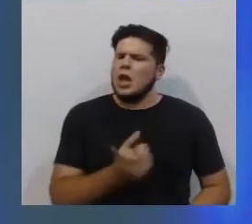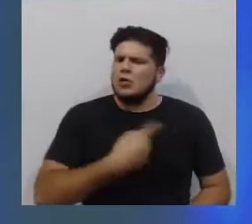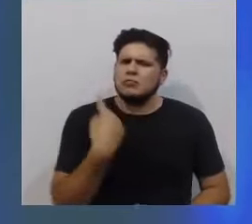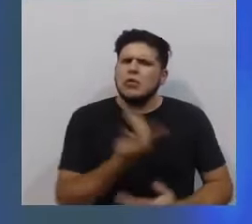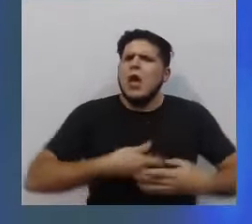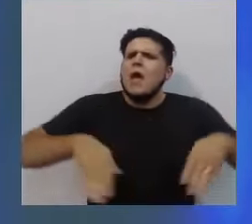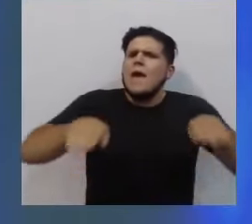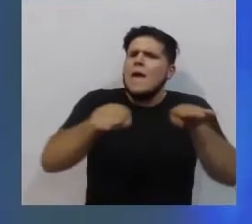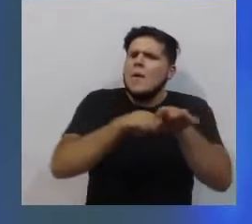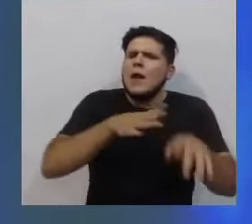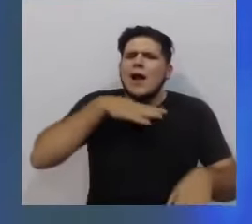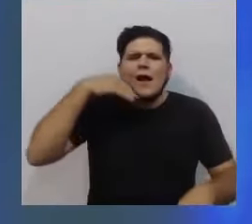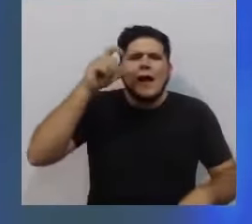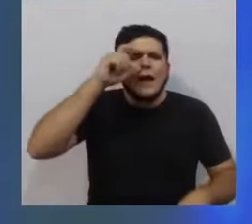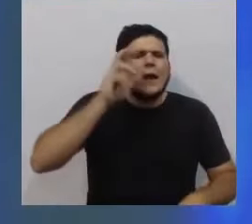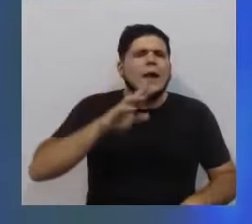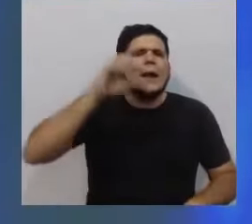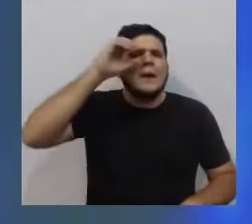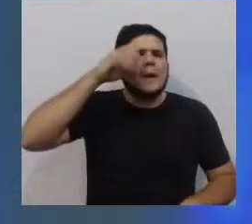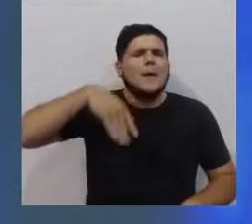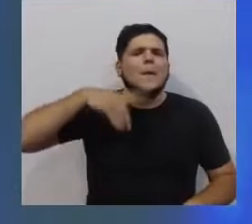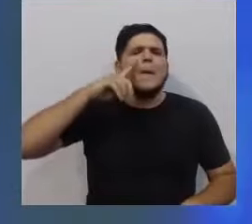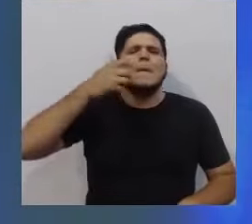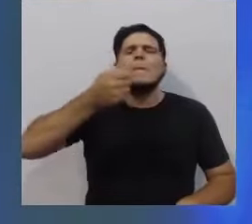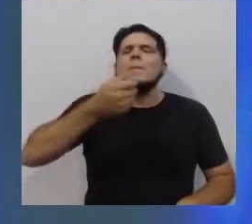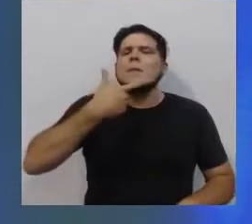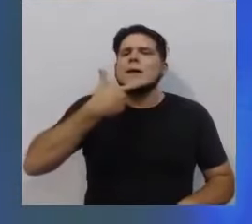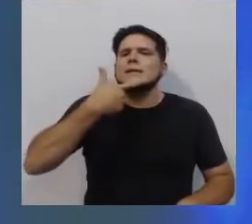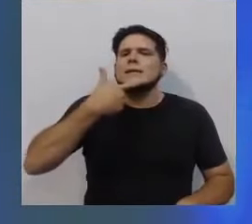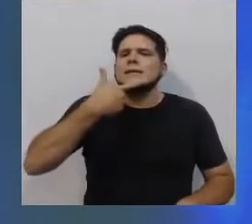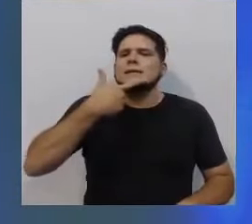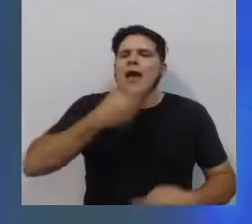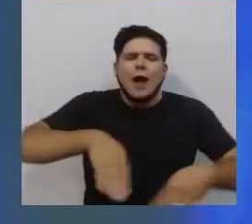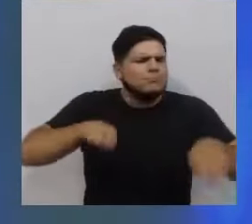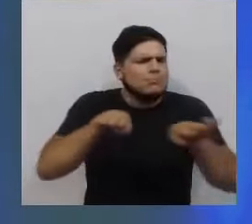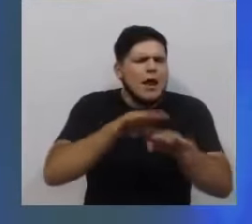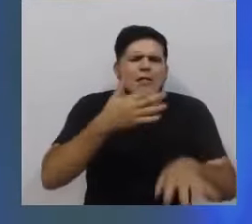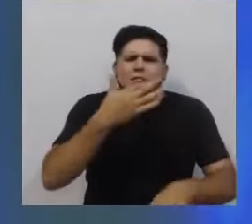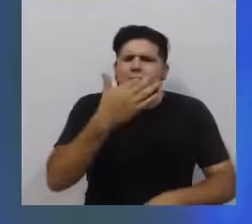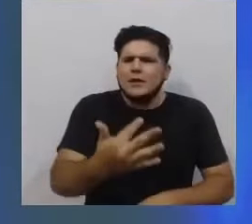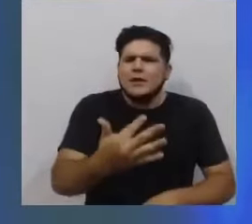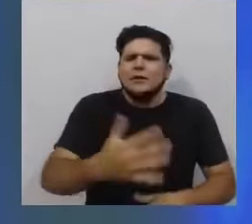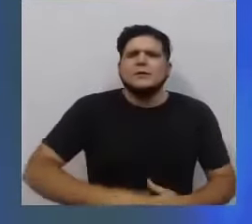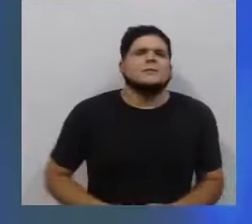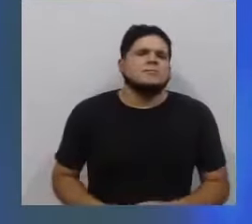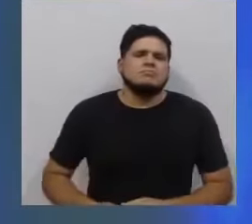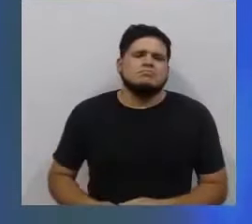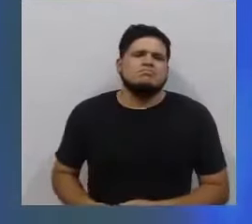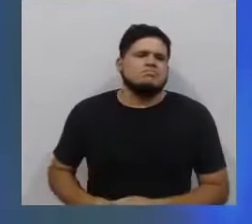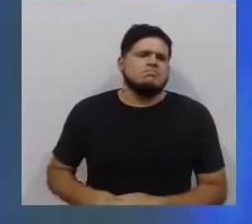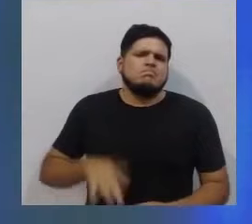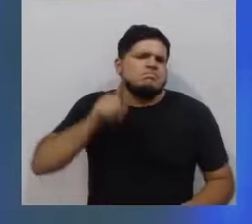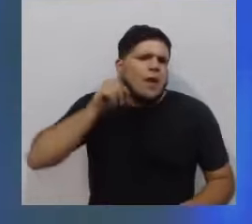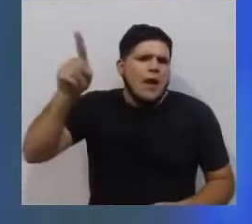imposible para ti si el dios que usted tiene es un dios de lo imposible y usted